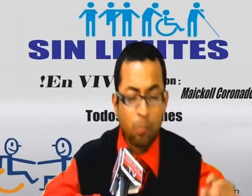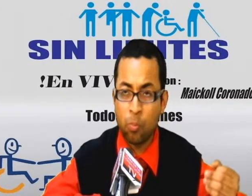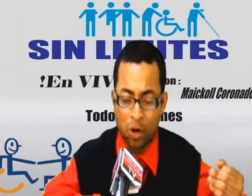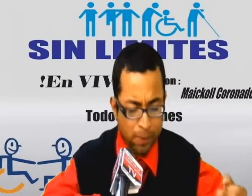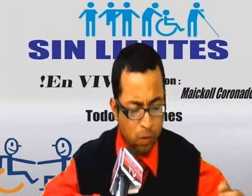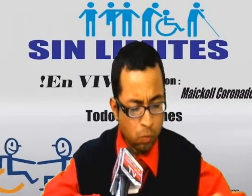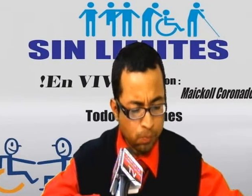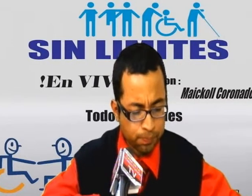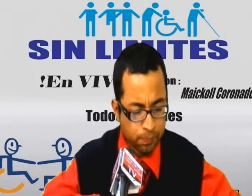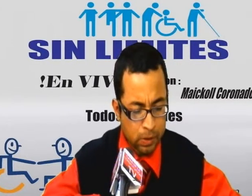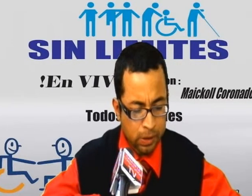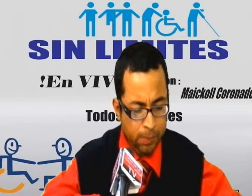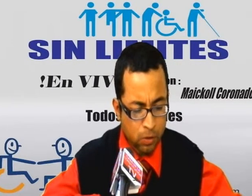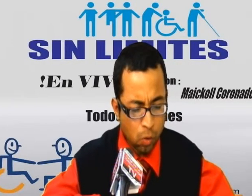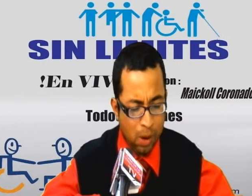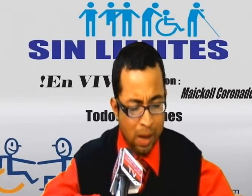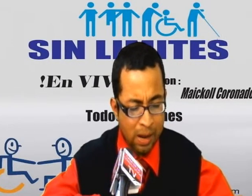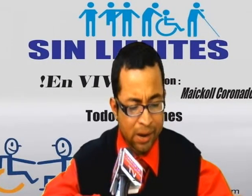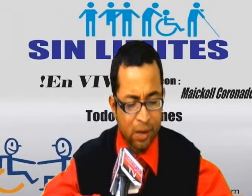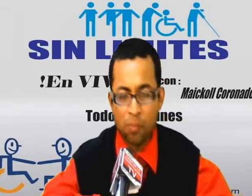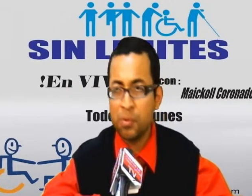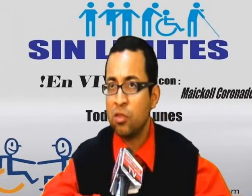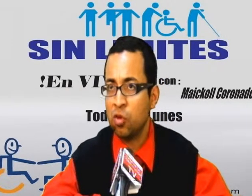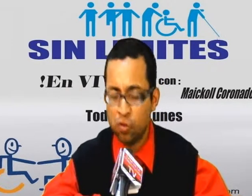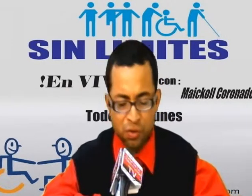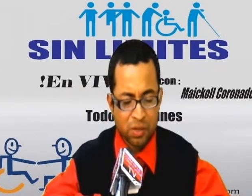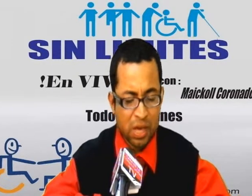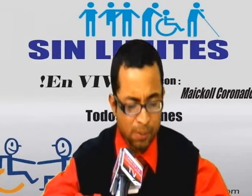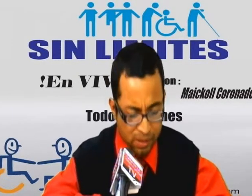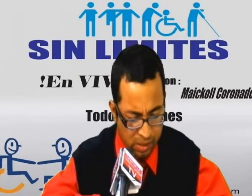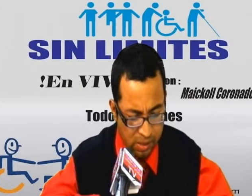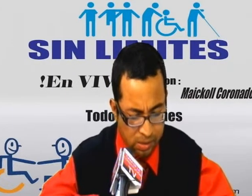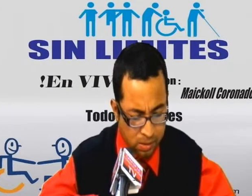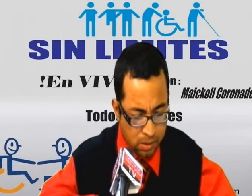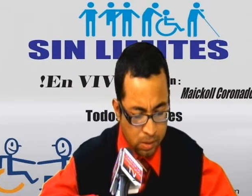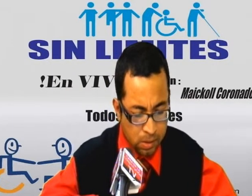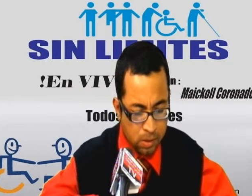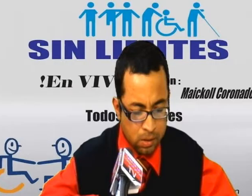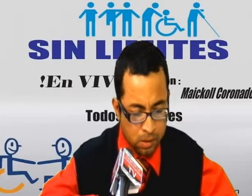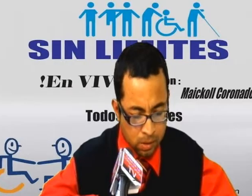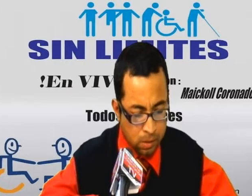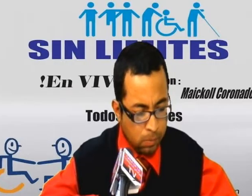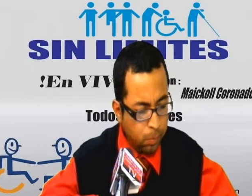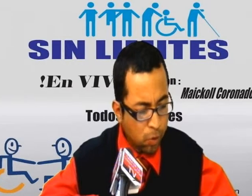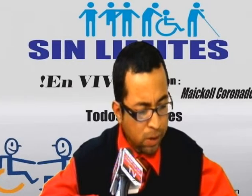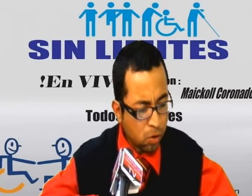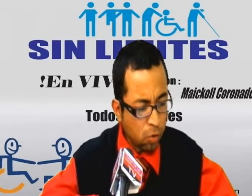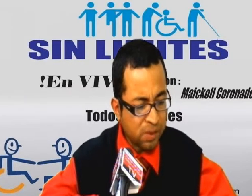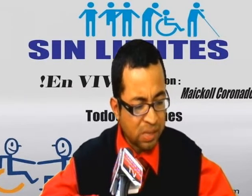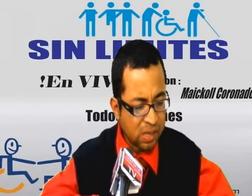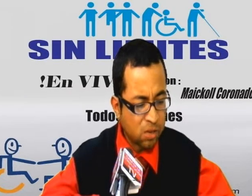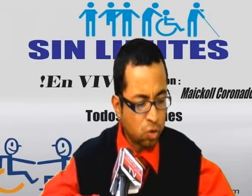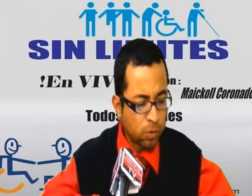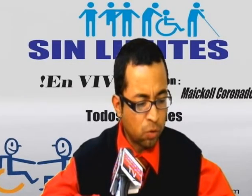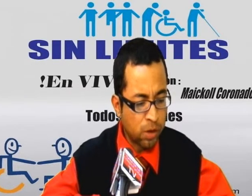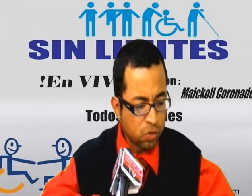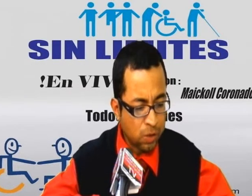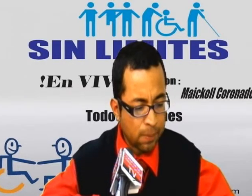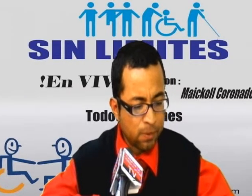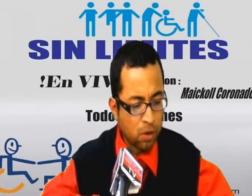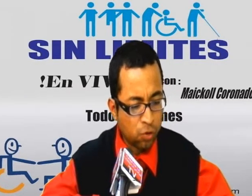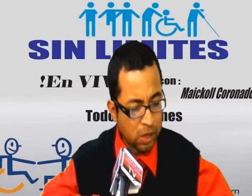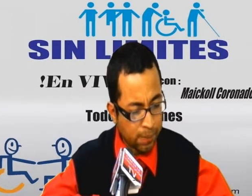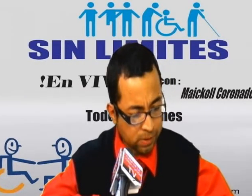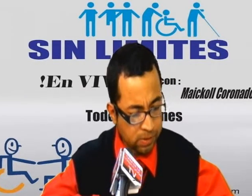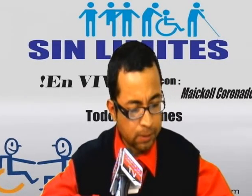realizado por el Perú respecto a las recomendaciones emitidas por el Comité sobre los Derechos de